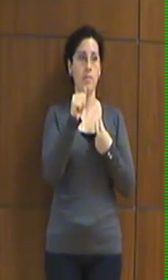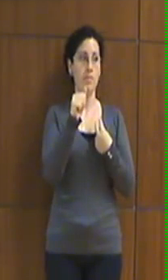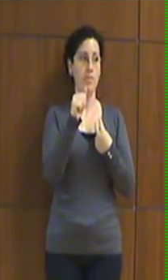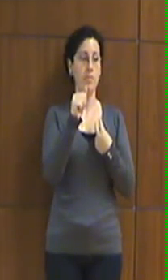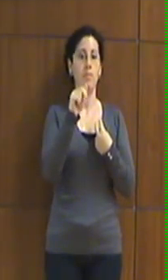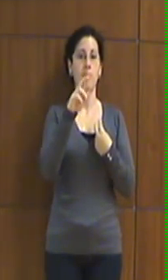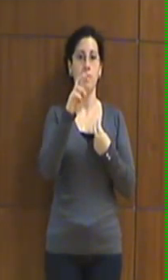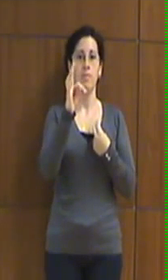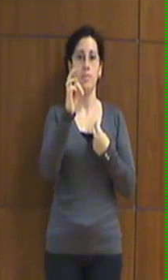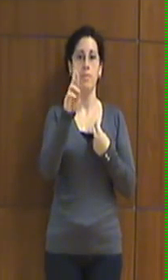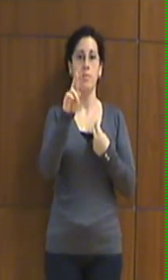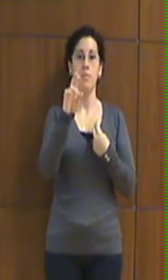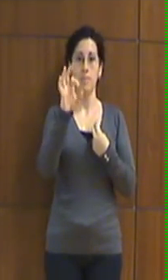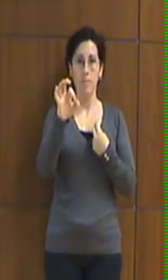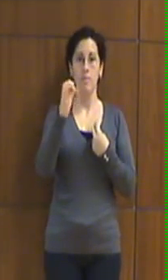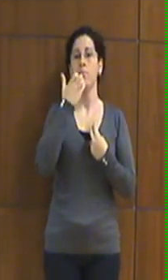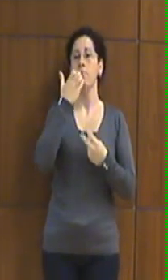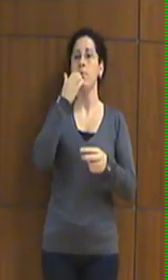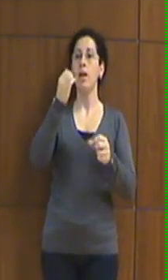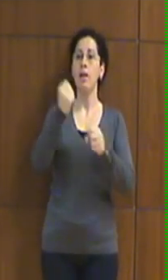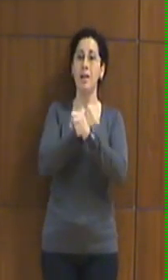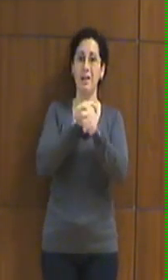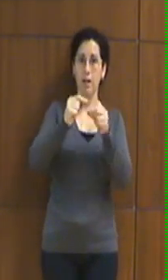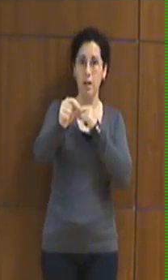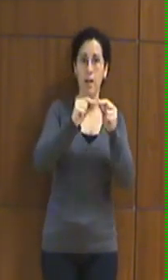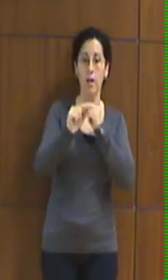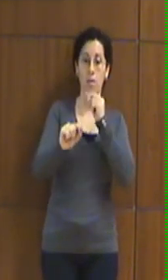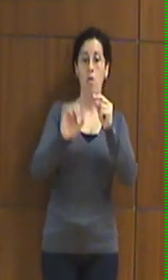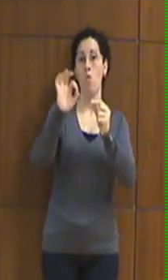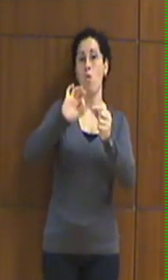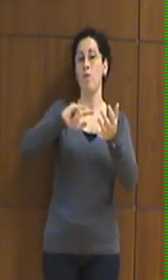y la tecnología en el mundo rural, que es otro de los grandes